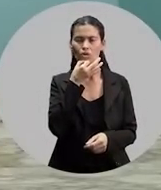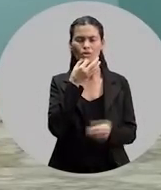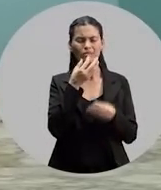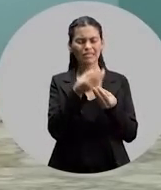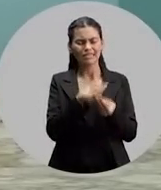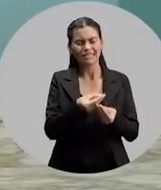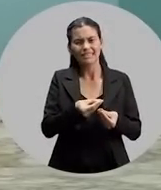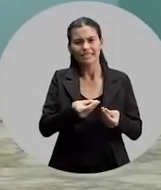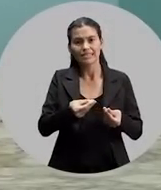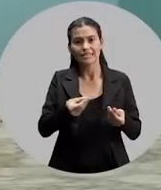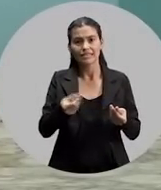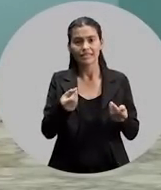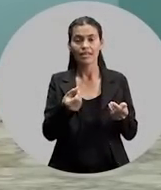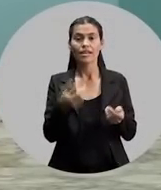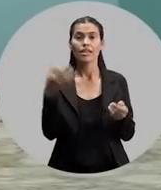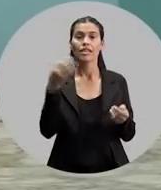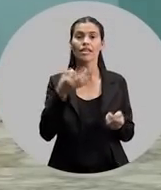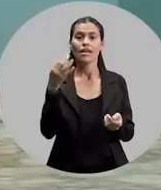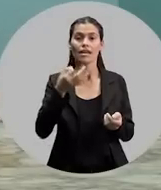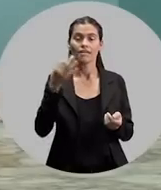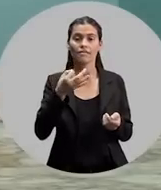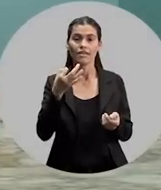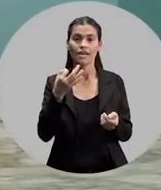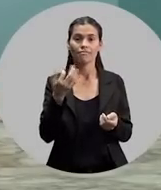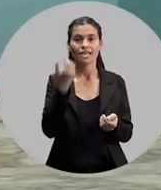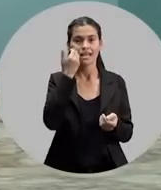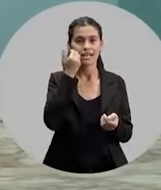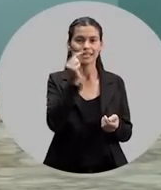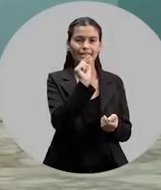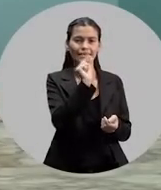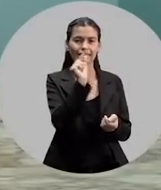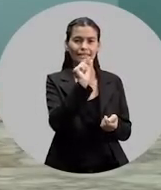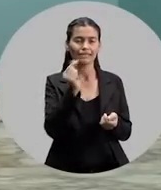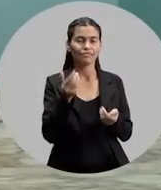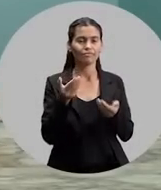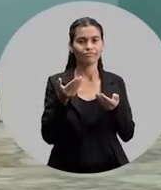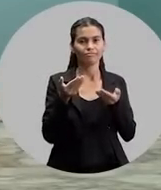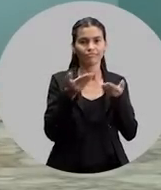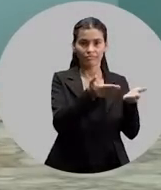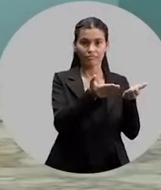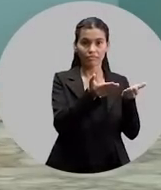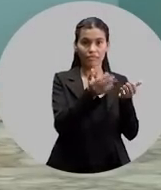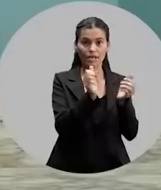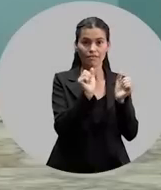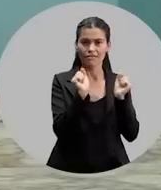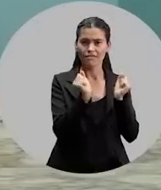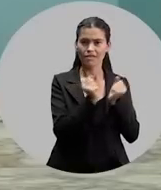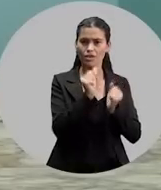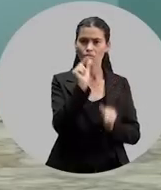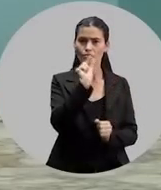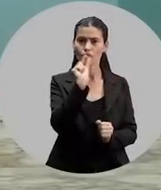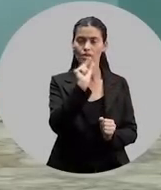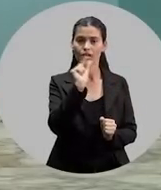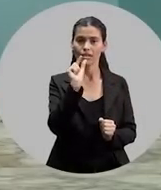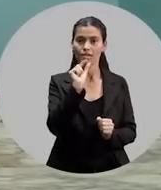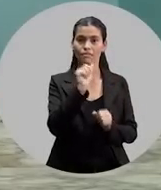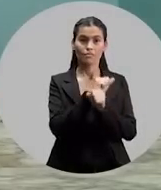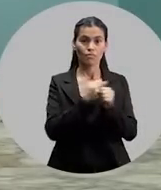En el caso de que esté muy blanda, le damos un toquecito de heladera, un toquecito de frío. Eso va